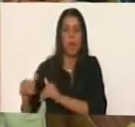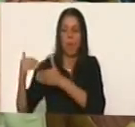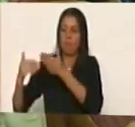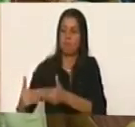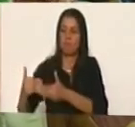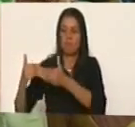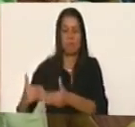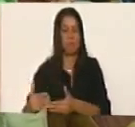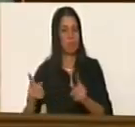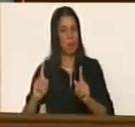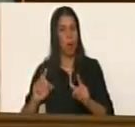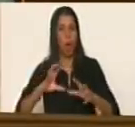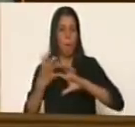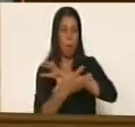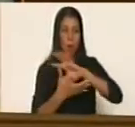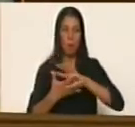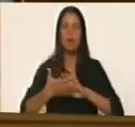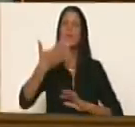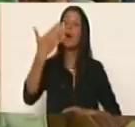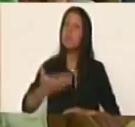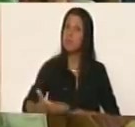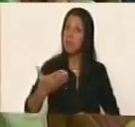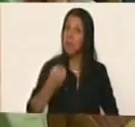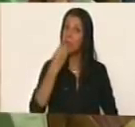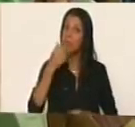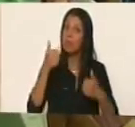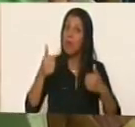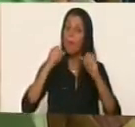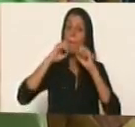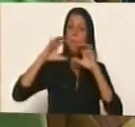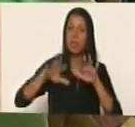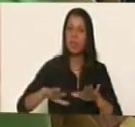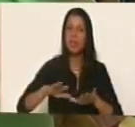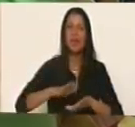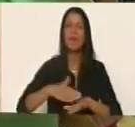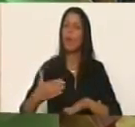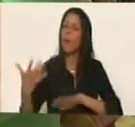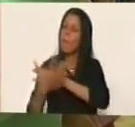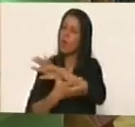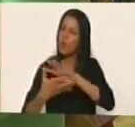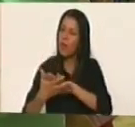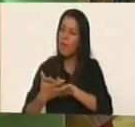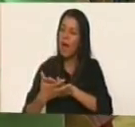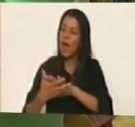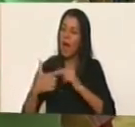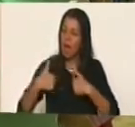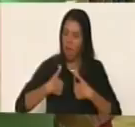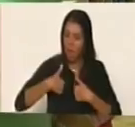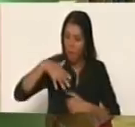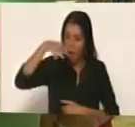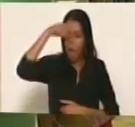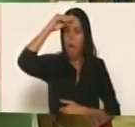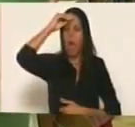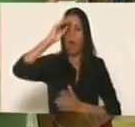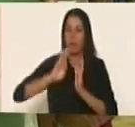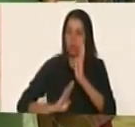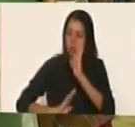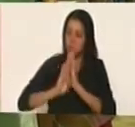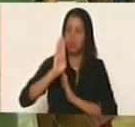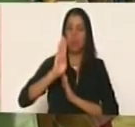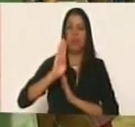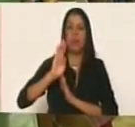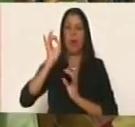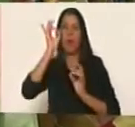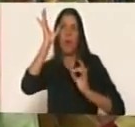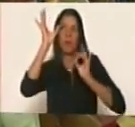que puede sucederle a personas y a países, porque la crisis trae progresos. La creatividad nace de la angustia como